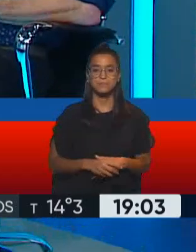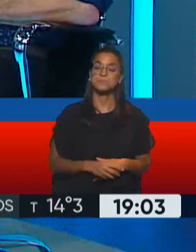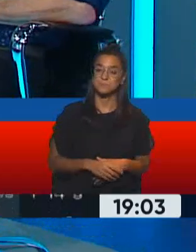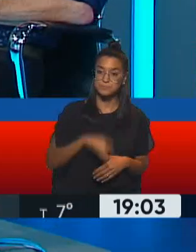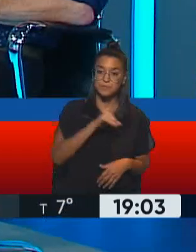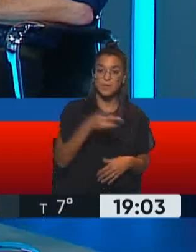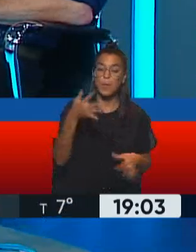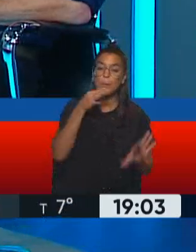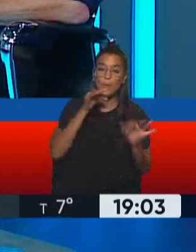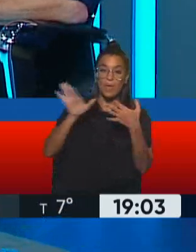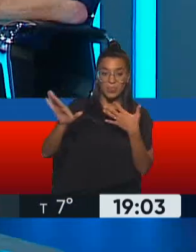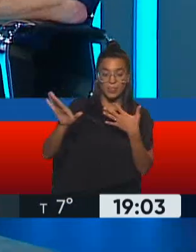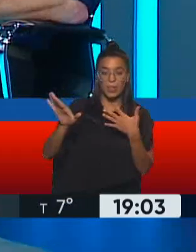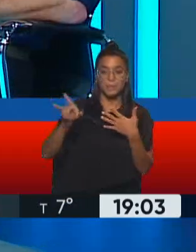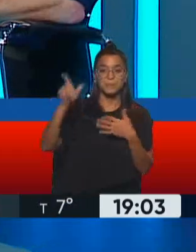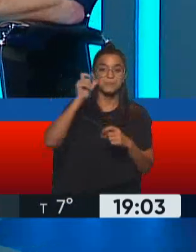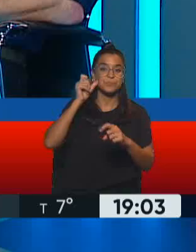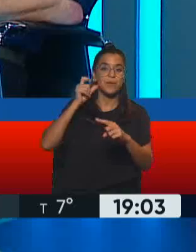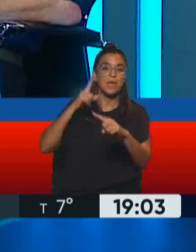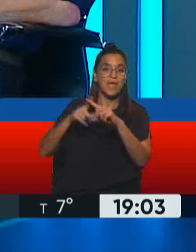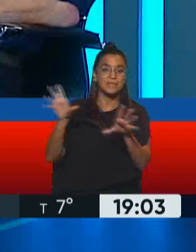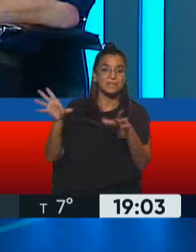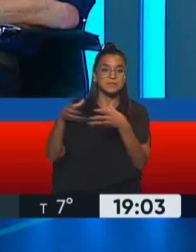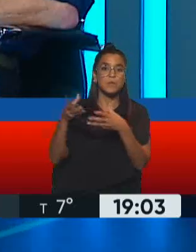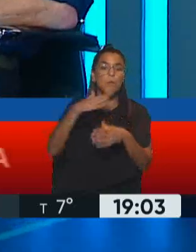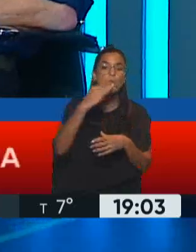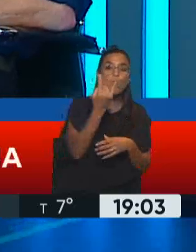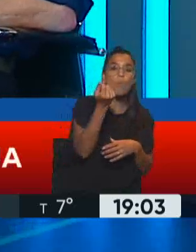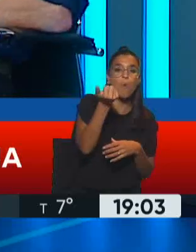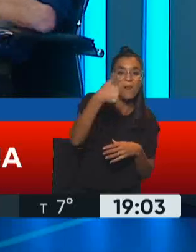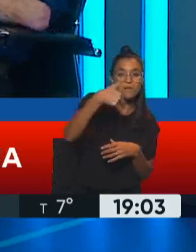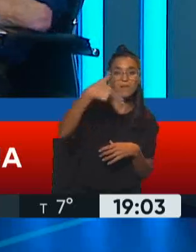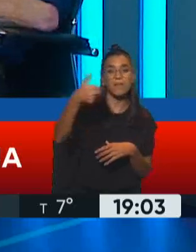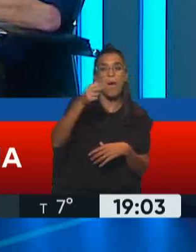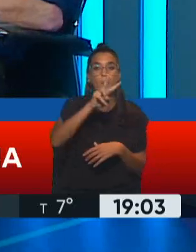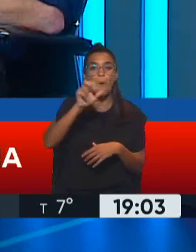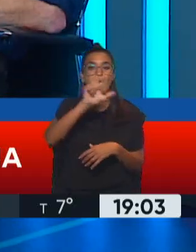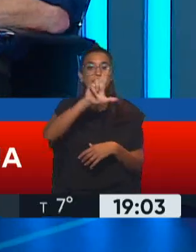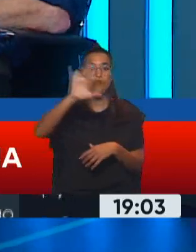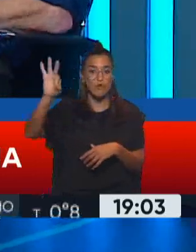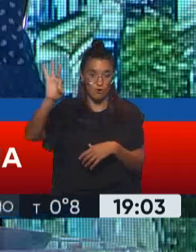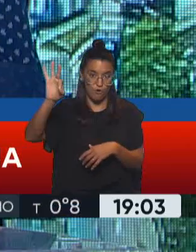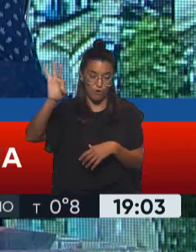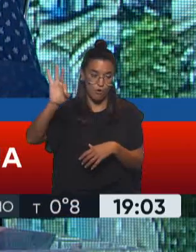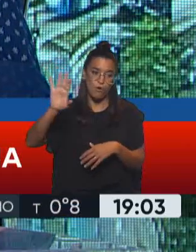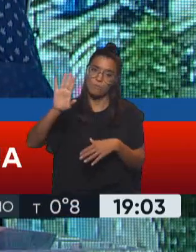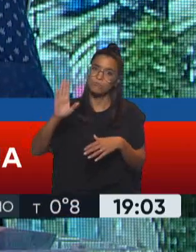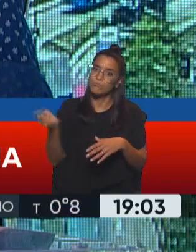son vendidas al Excel Group de un tal Juan Navarro, ¿no? Que es un personaje central en esta